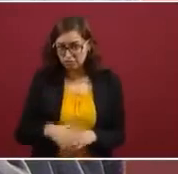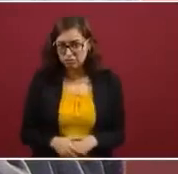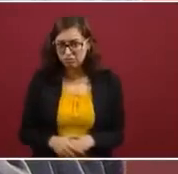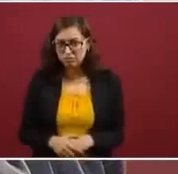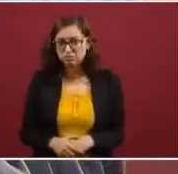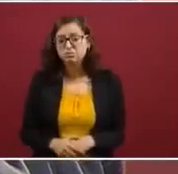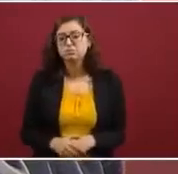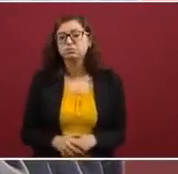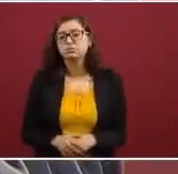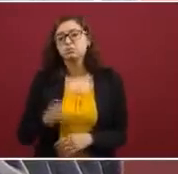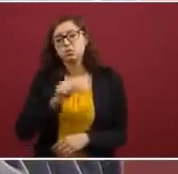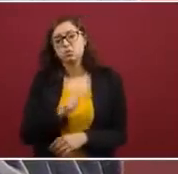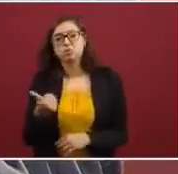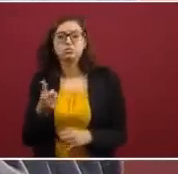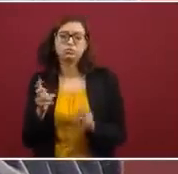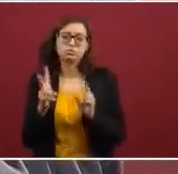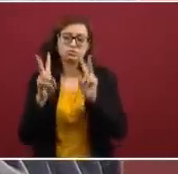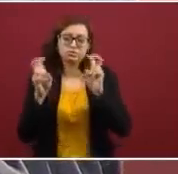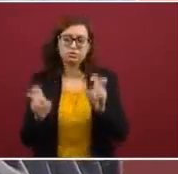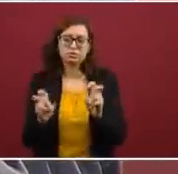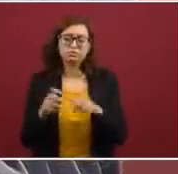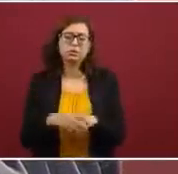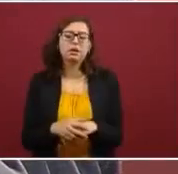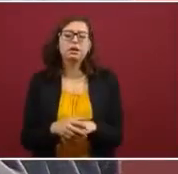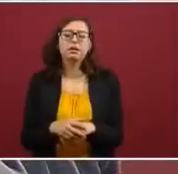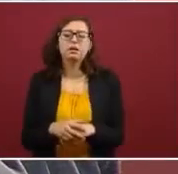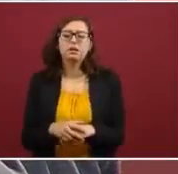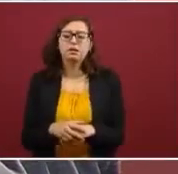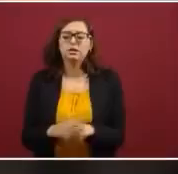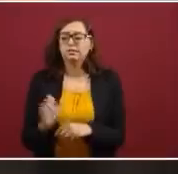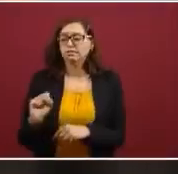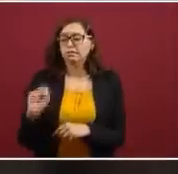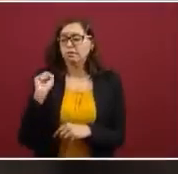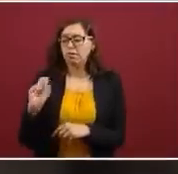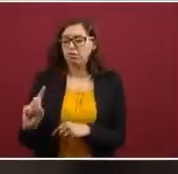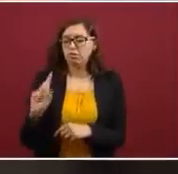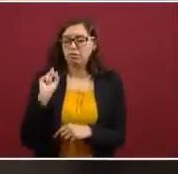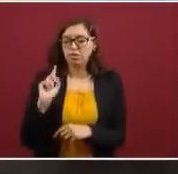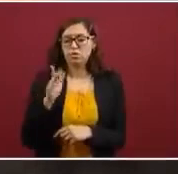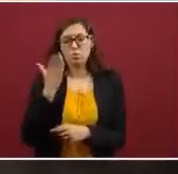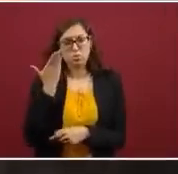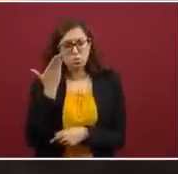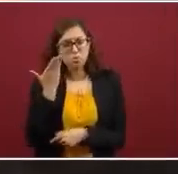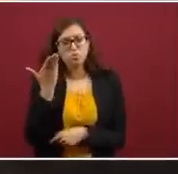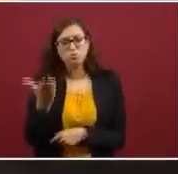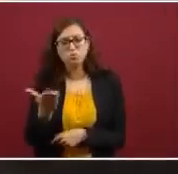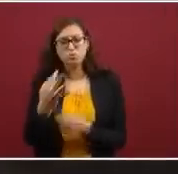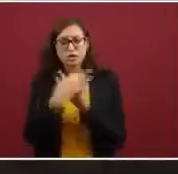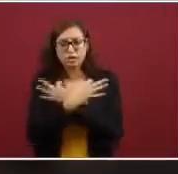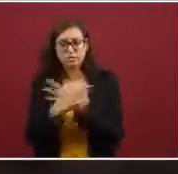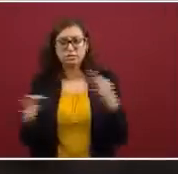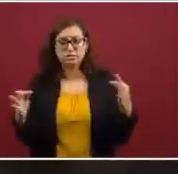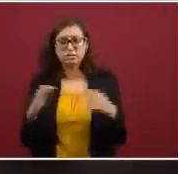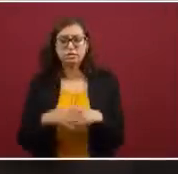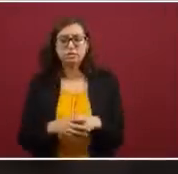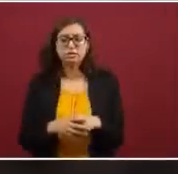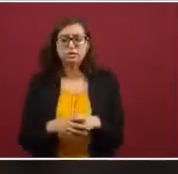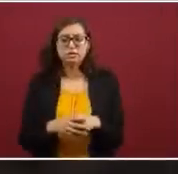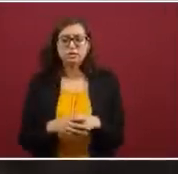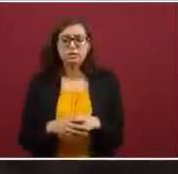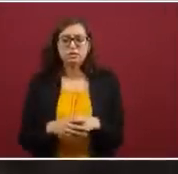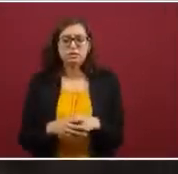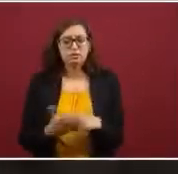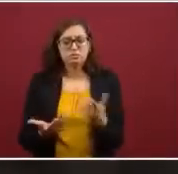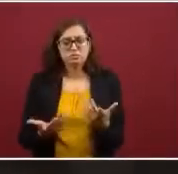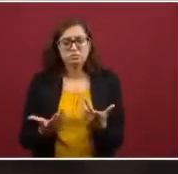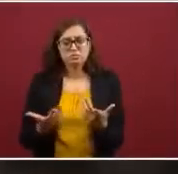también por otro lado, usted dijo este fin de semana que iban a a crear su propia empresa